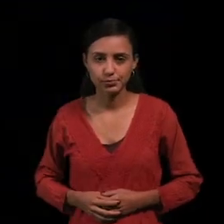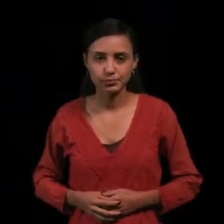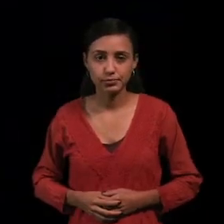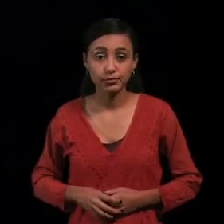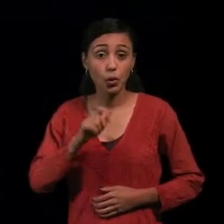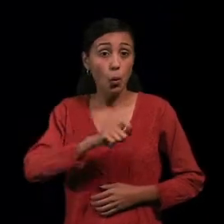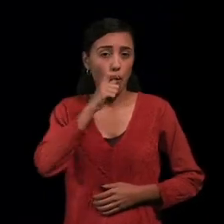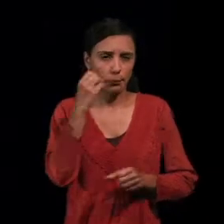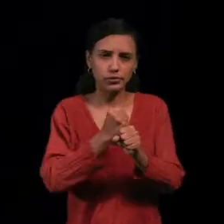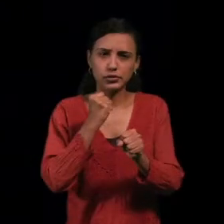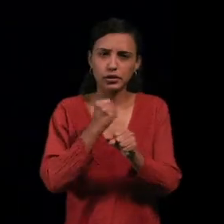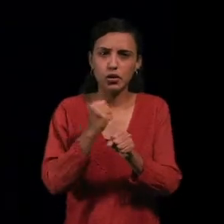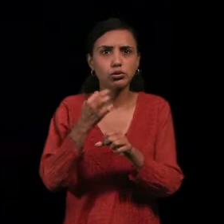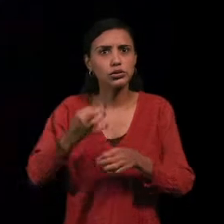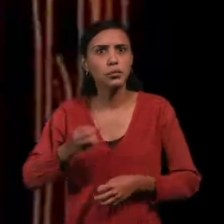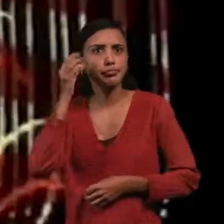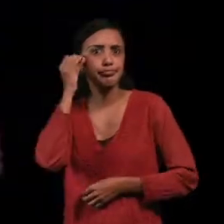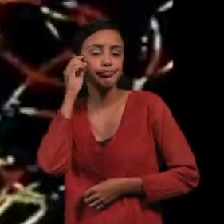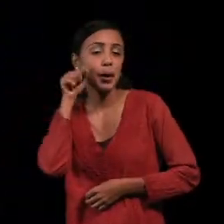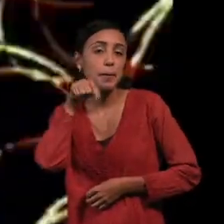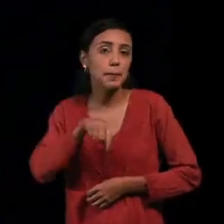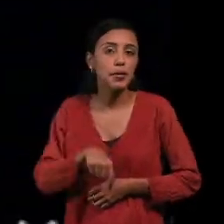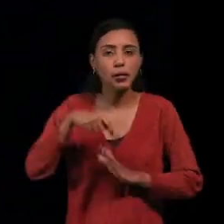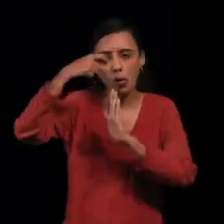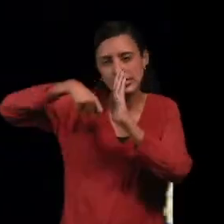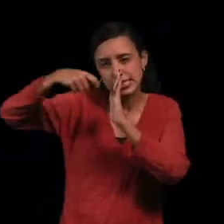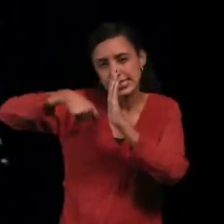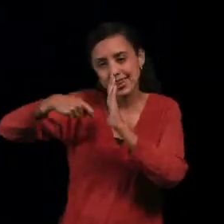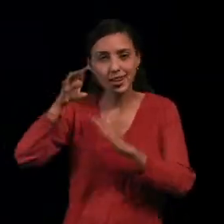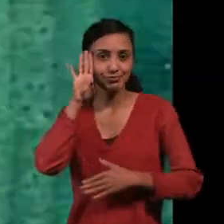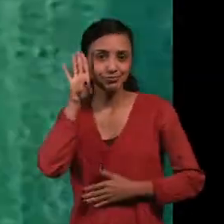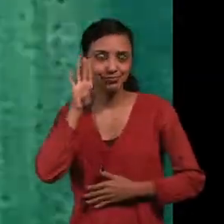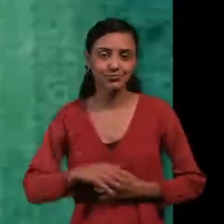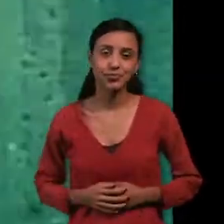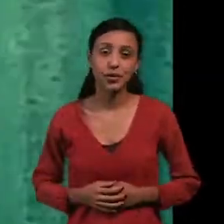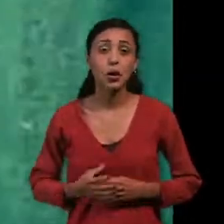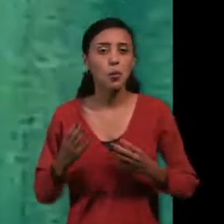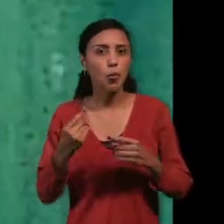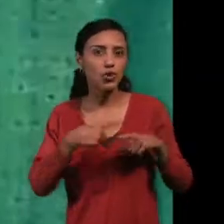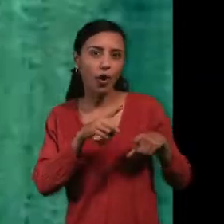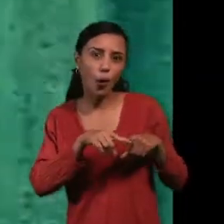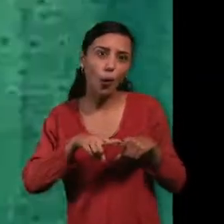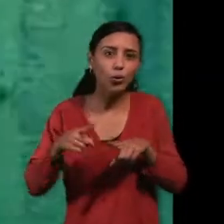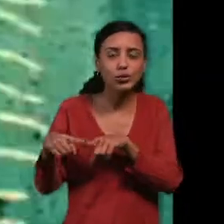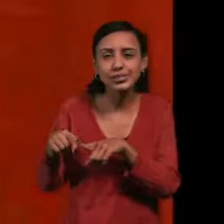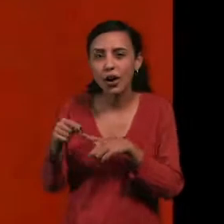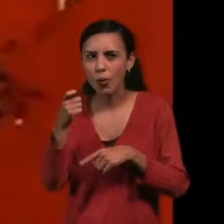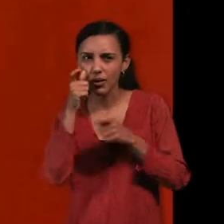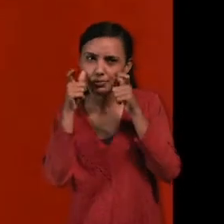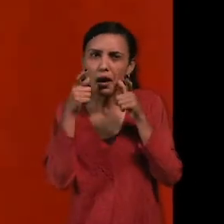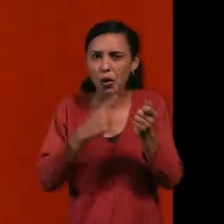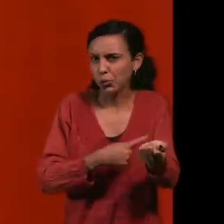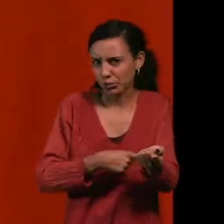McLaren dedicó su vida a la experimentación en el campo del cine de animación. Muchos efectos y trucos que hoy nos resultan